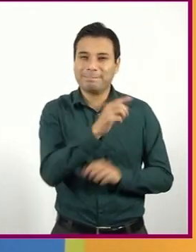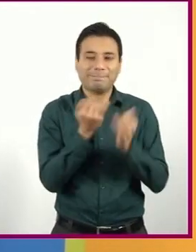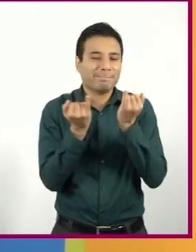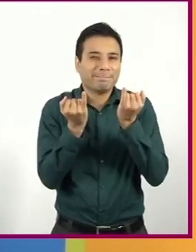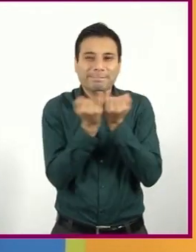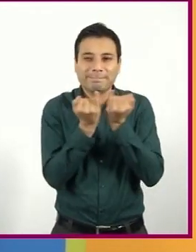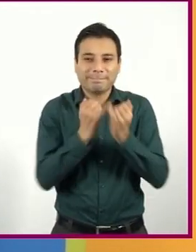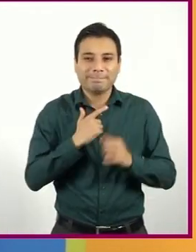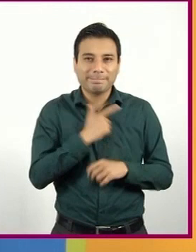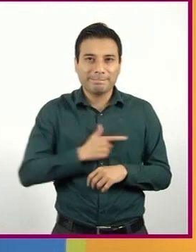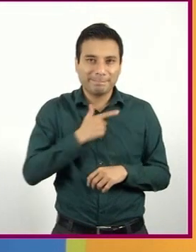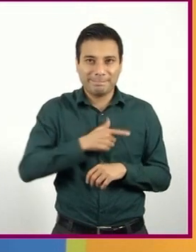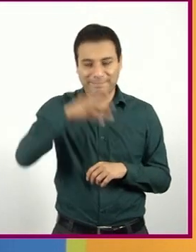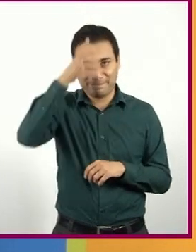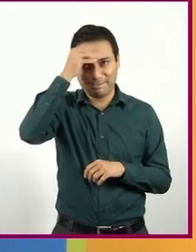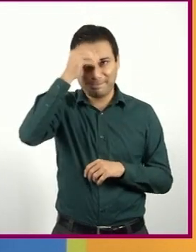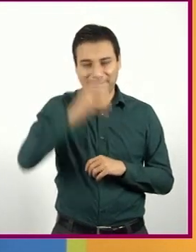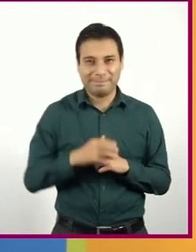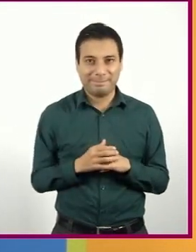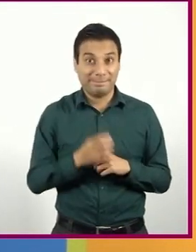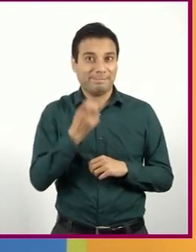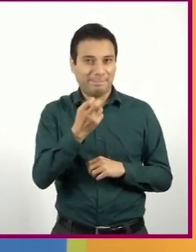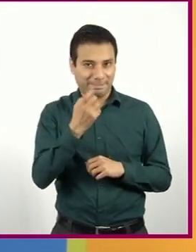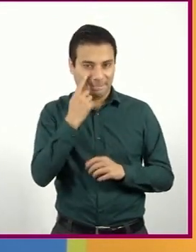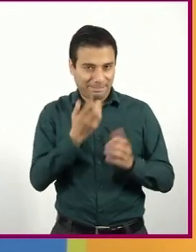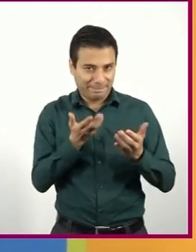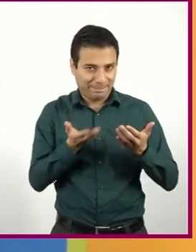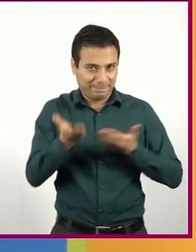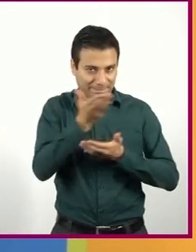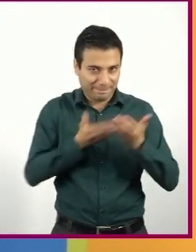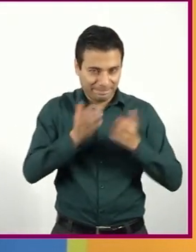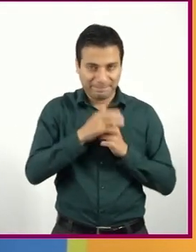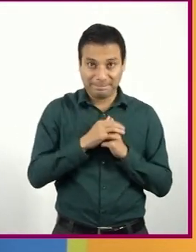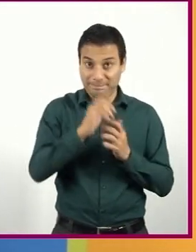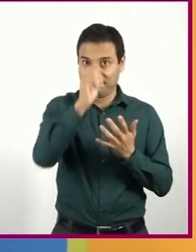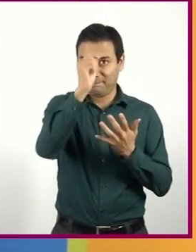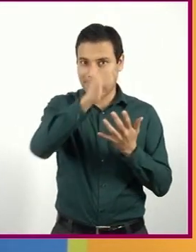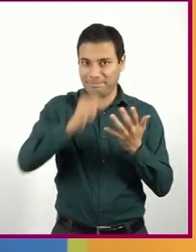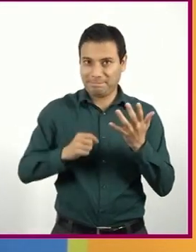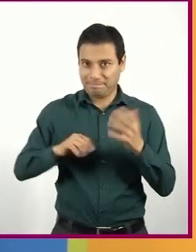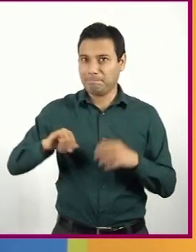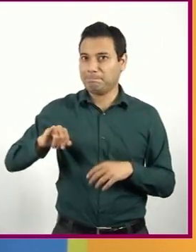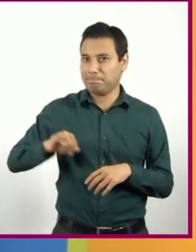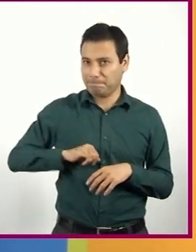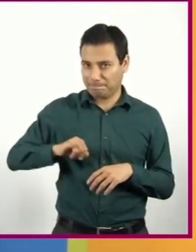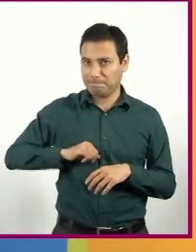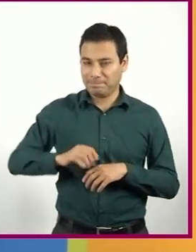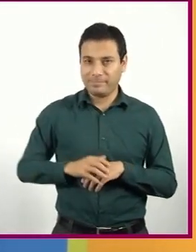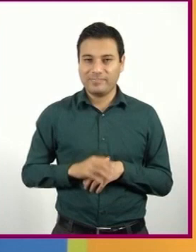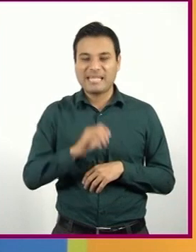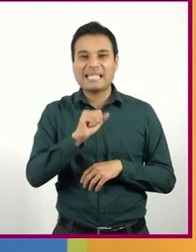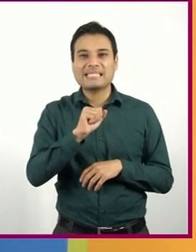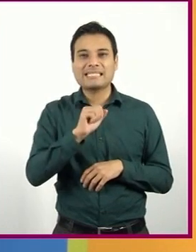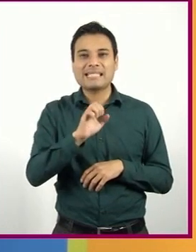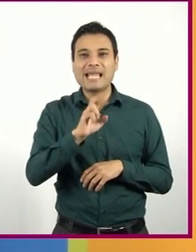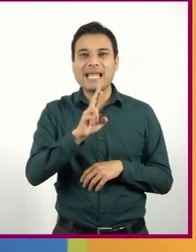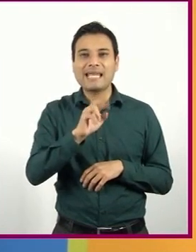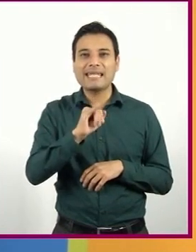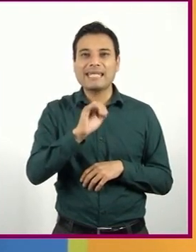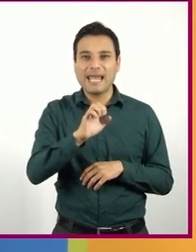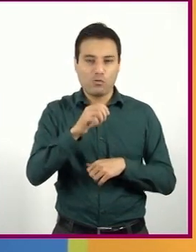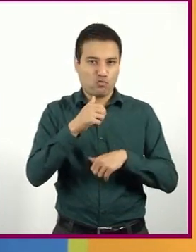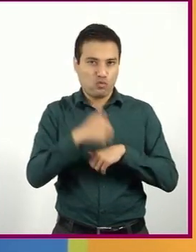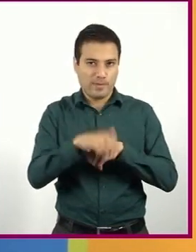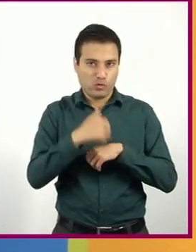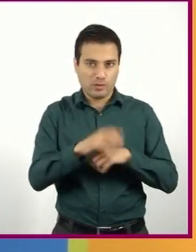gusta mucho aprender. Por eso les quiero compartir algunas curiosidades sobre mi serie de números favorita. Y para eso me gustaría